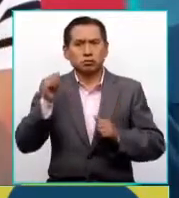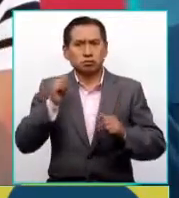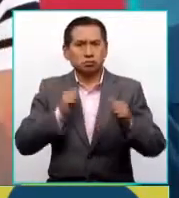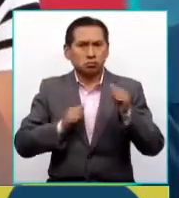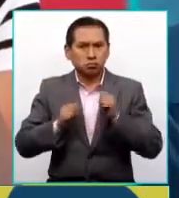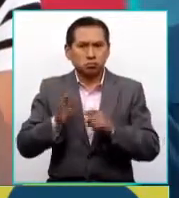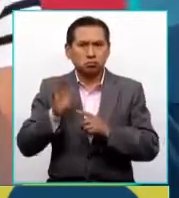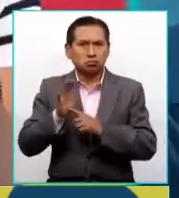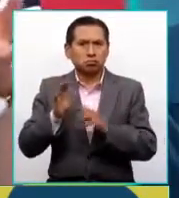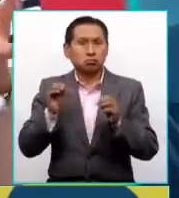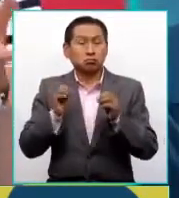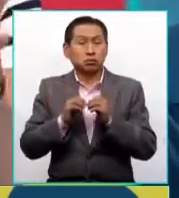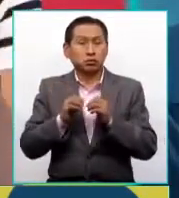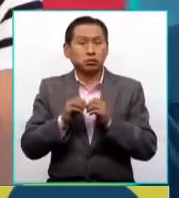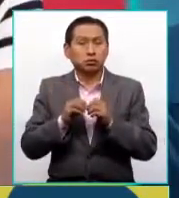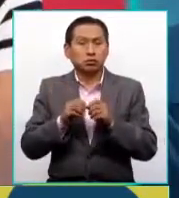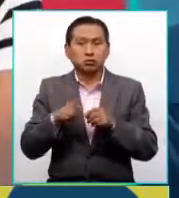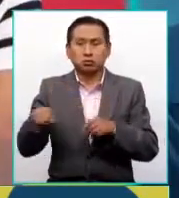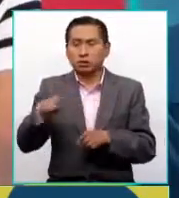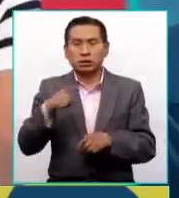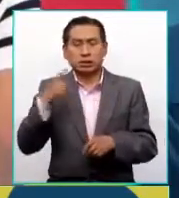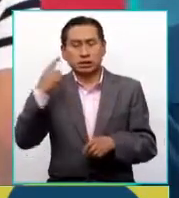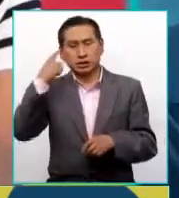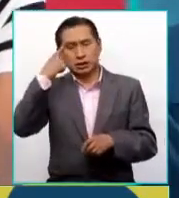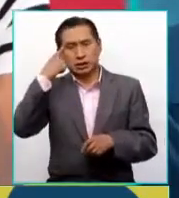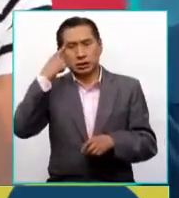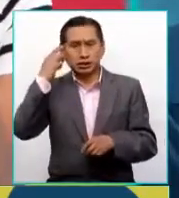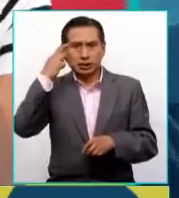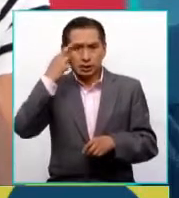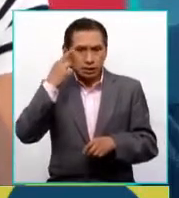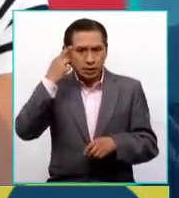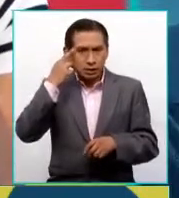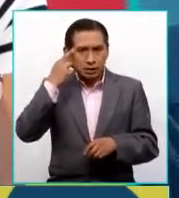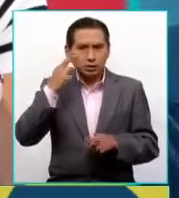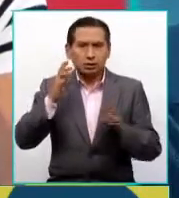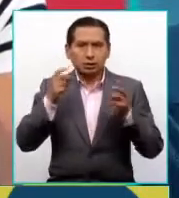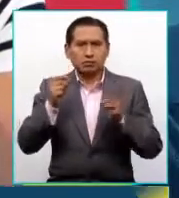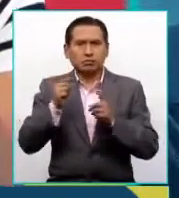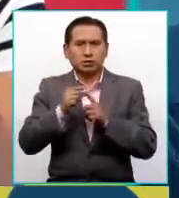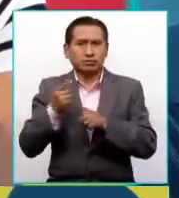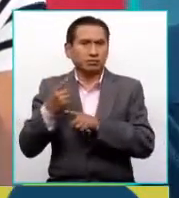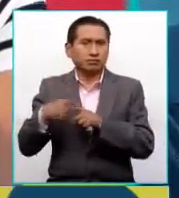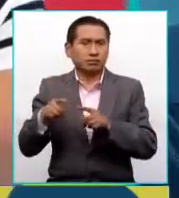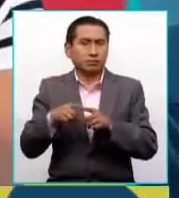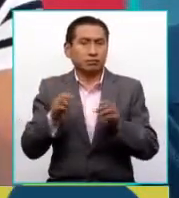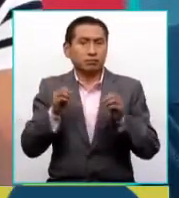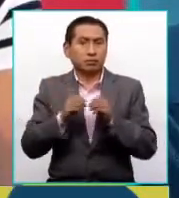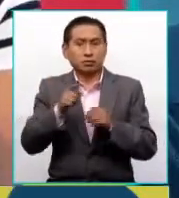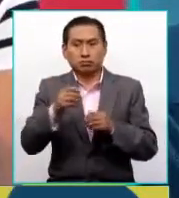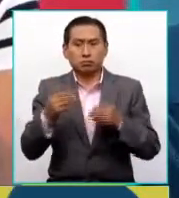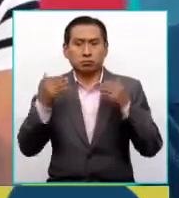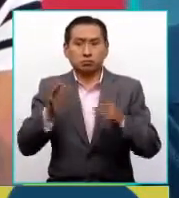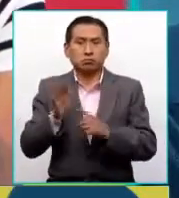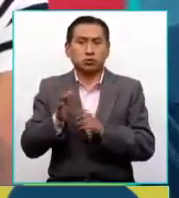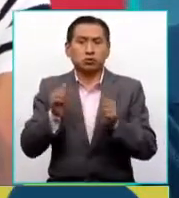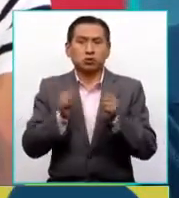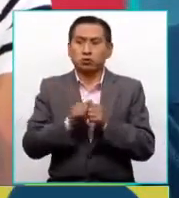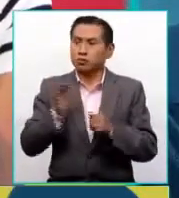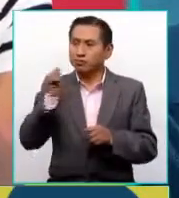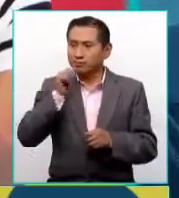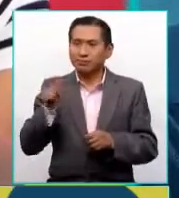reflexión escénica, es un espacio de reflexión conceptual, ¿no? Y aún así tomando en cuenta que lo llevas adelante junto con Patty